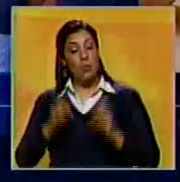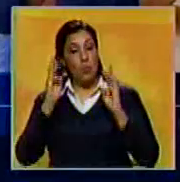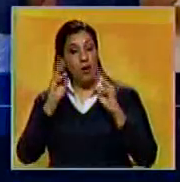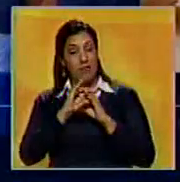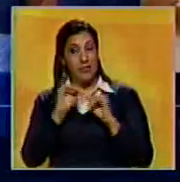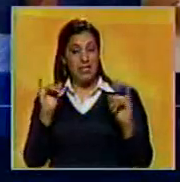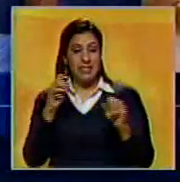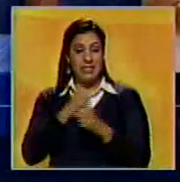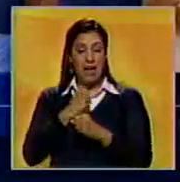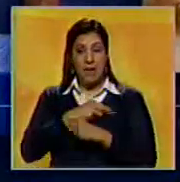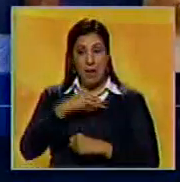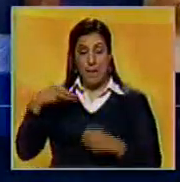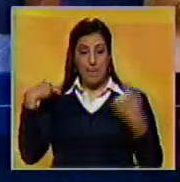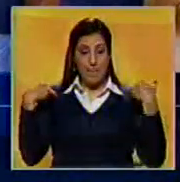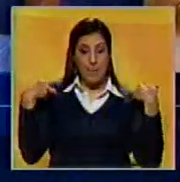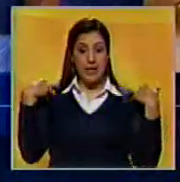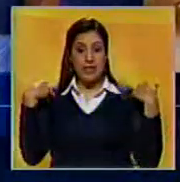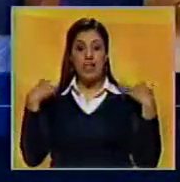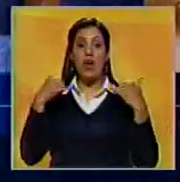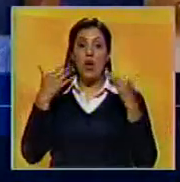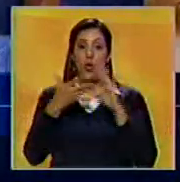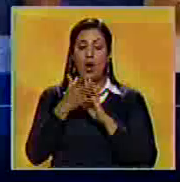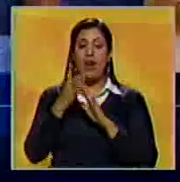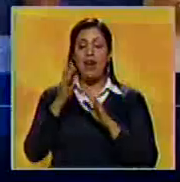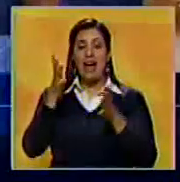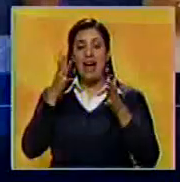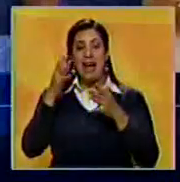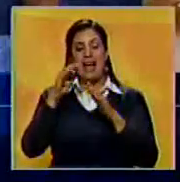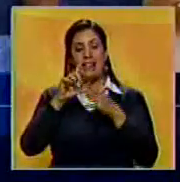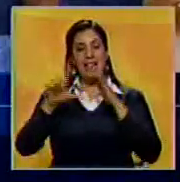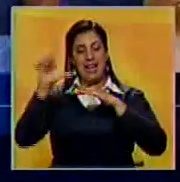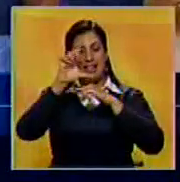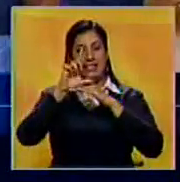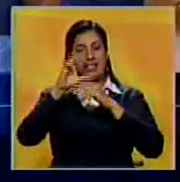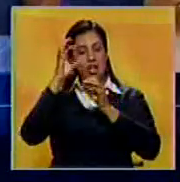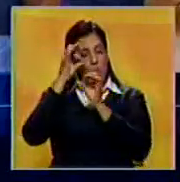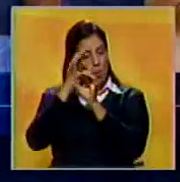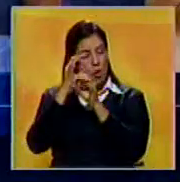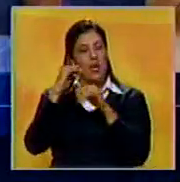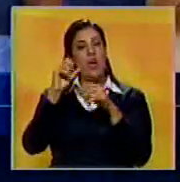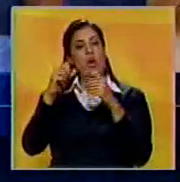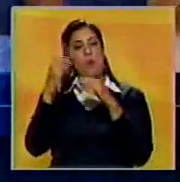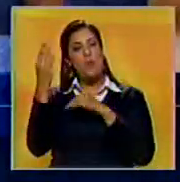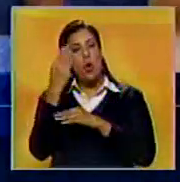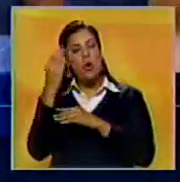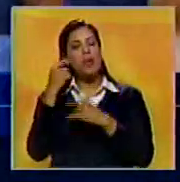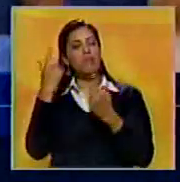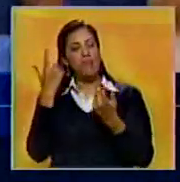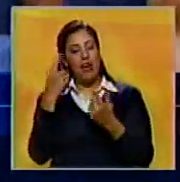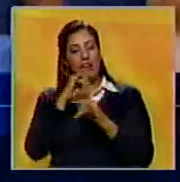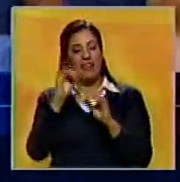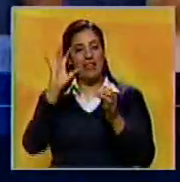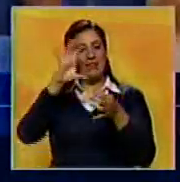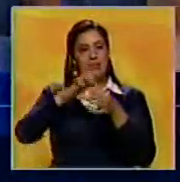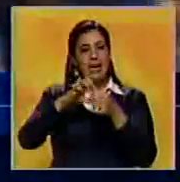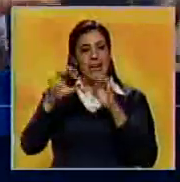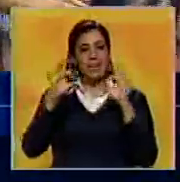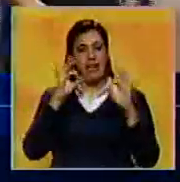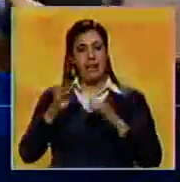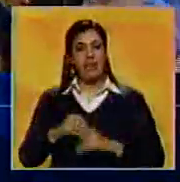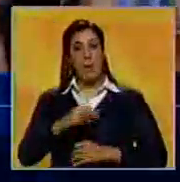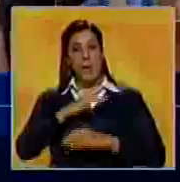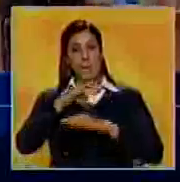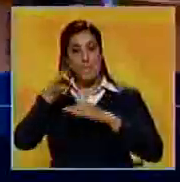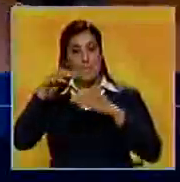después del concurso tengo planeado terminar mi carrera como licenciado de biología, que estoy ya en el 10º semestre, y bueno, incursionarme en la parte de la actuación. El